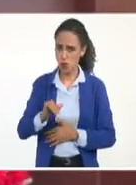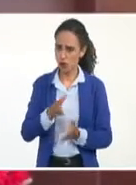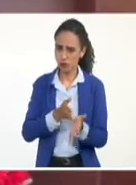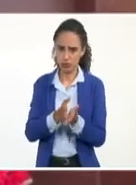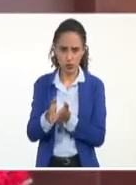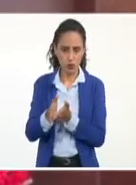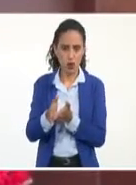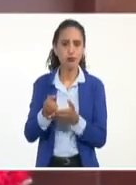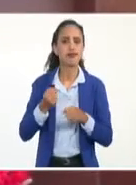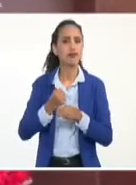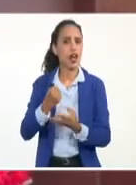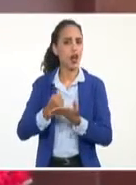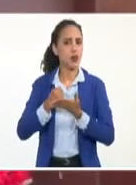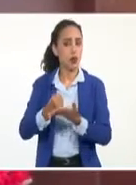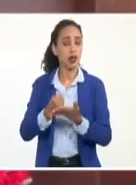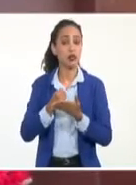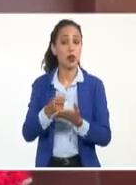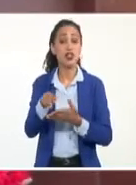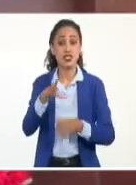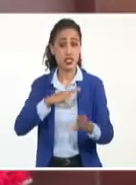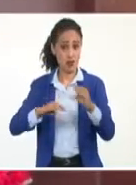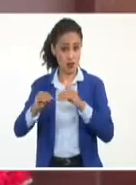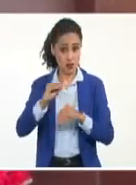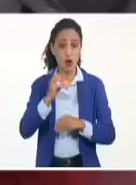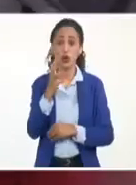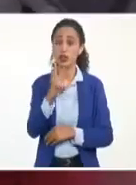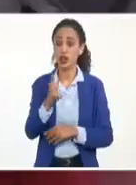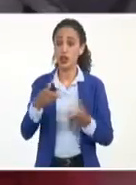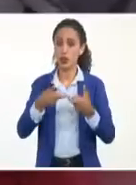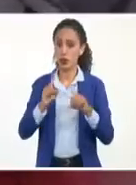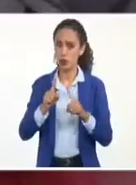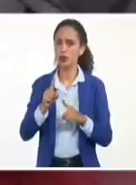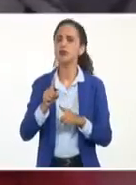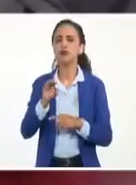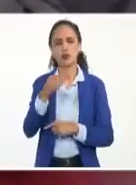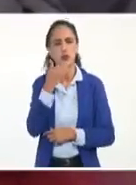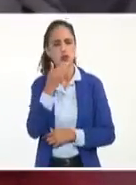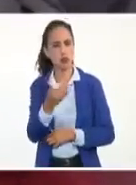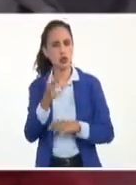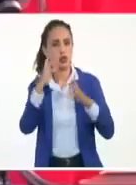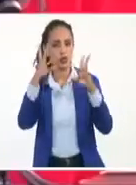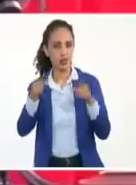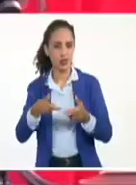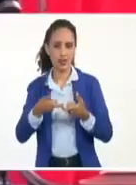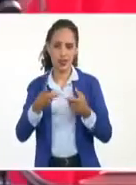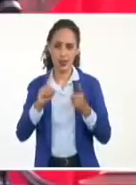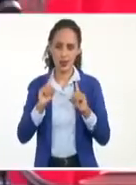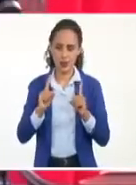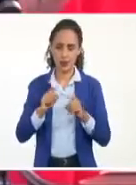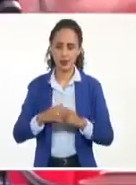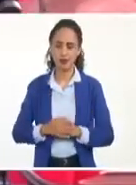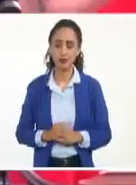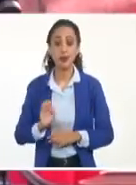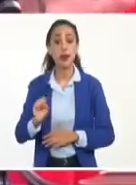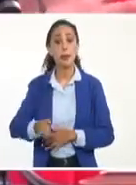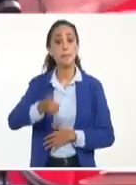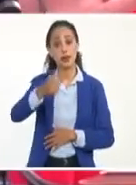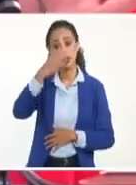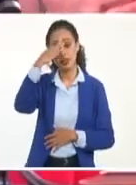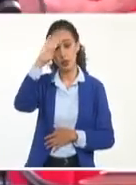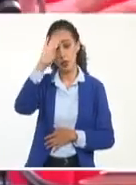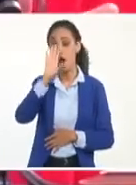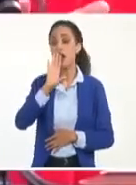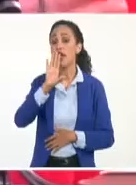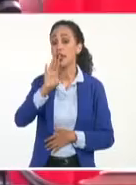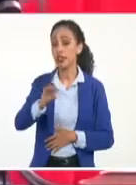molecular, se habló en los tres encuentros, calificados de muy provechosos por los participantes. Nuevamente, Miguel Díaz-Canel alertó sobre